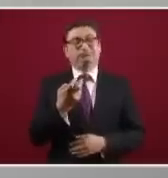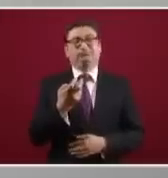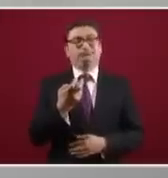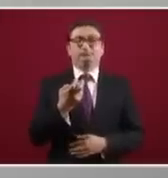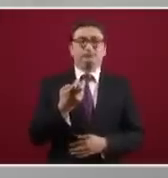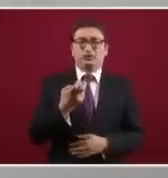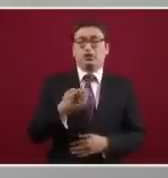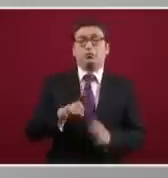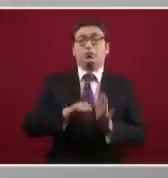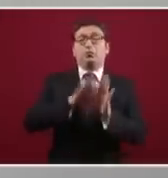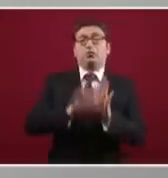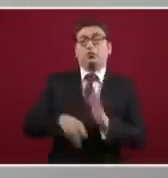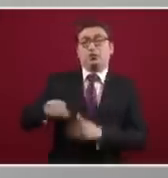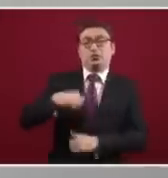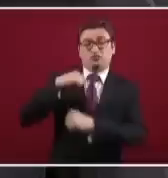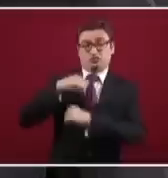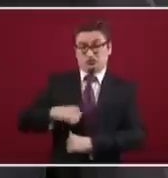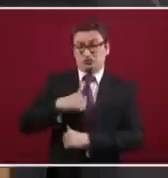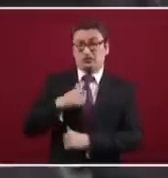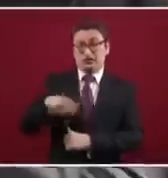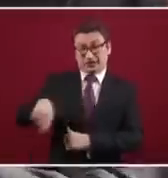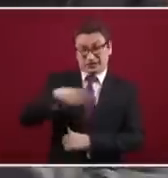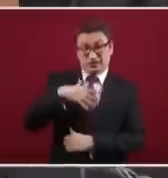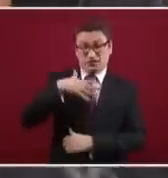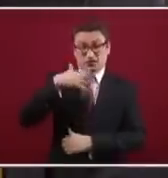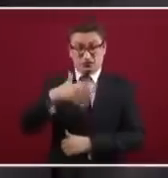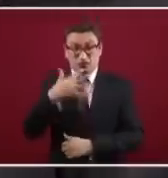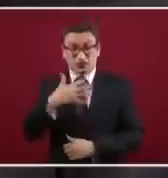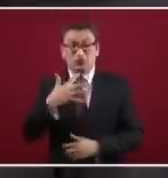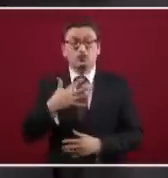en las autoridades, si